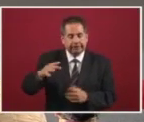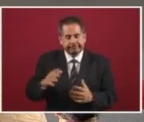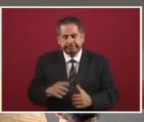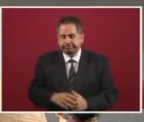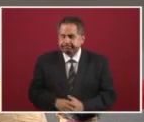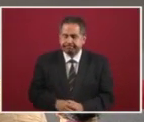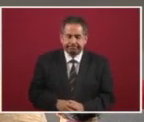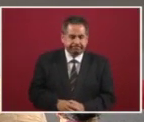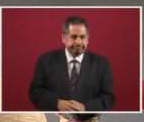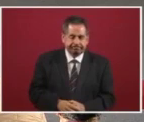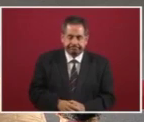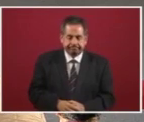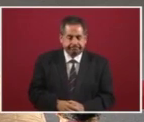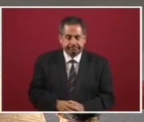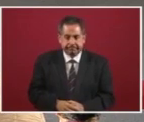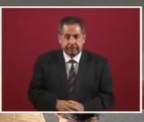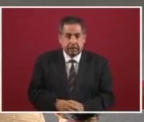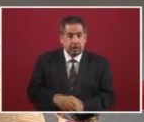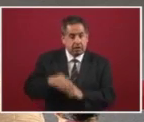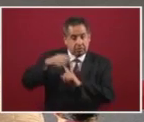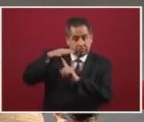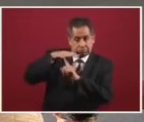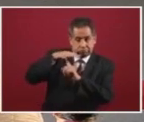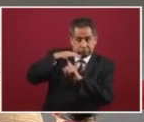la caída del